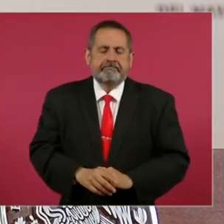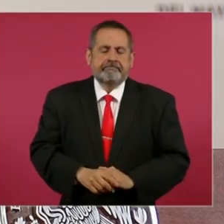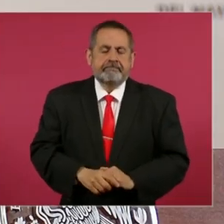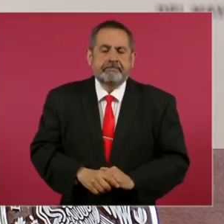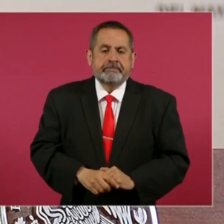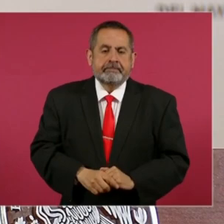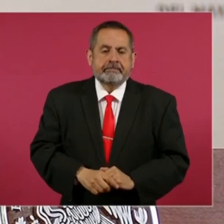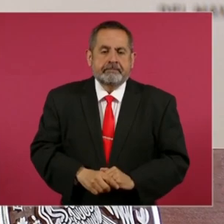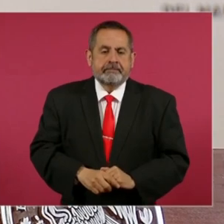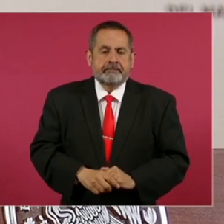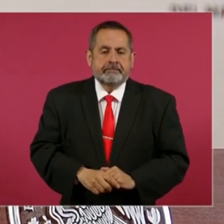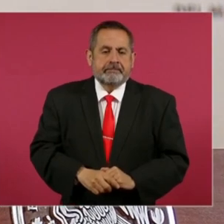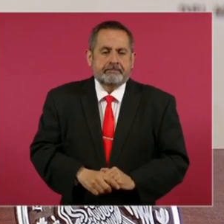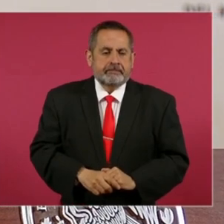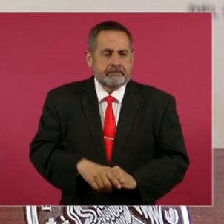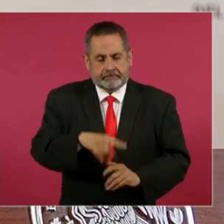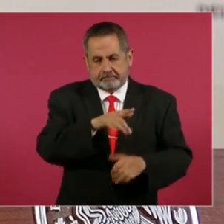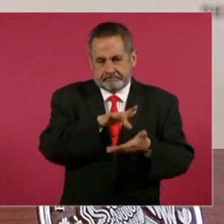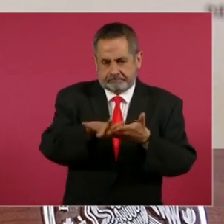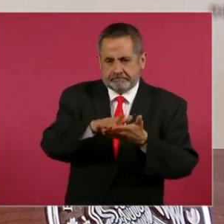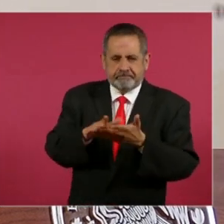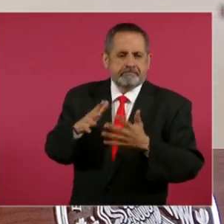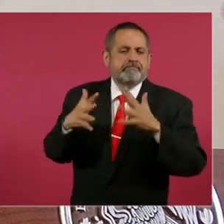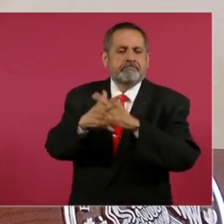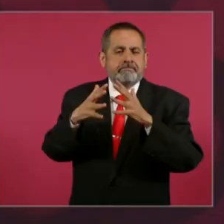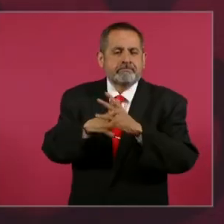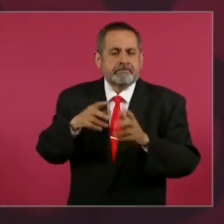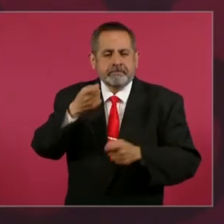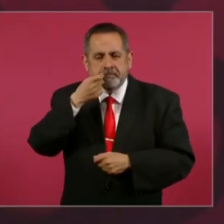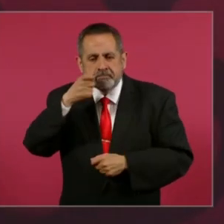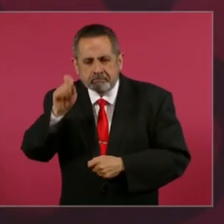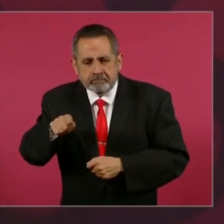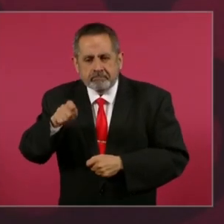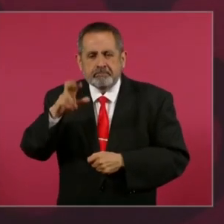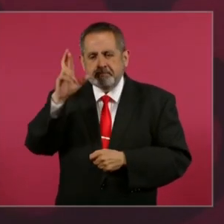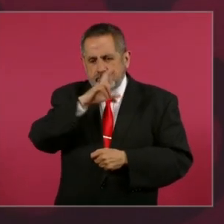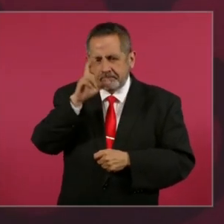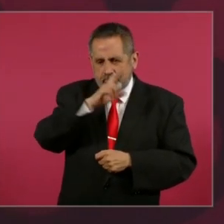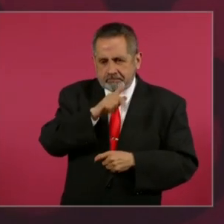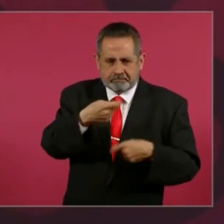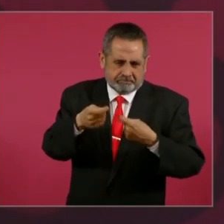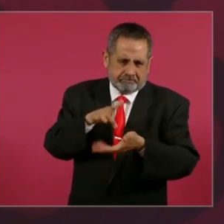En Ucrania, Rusia